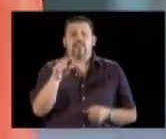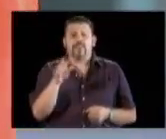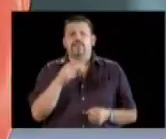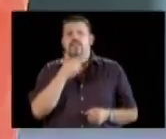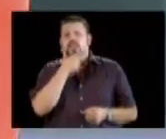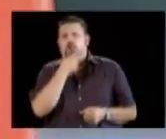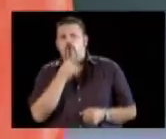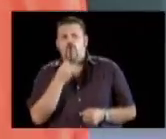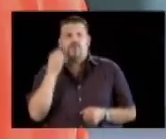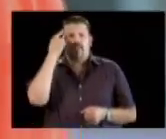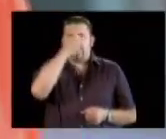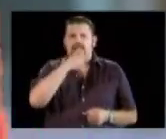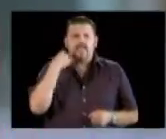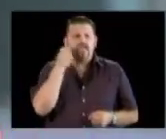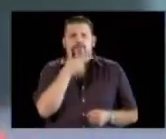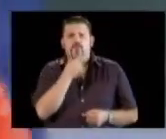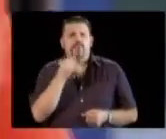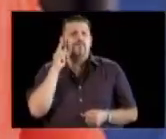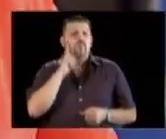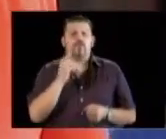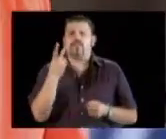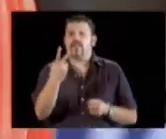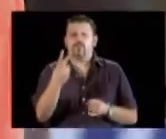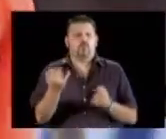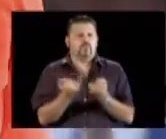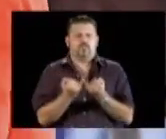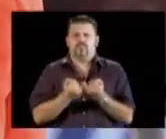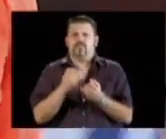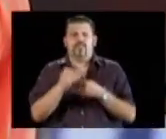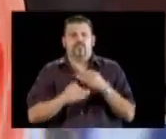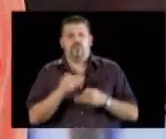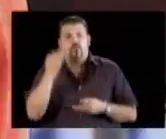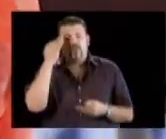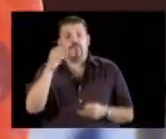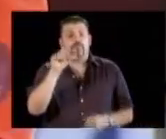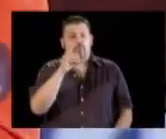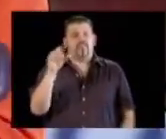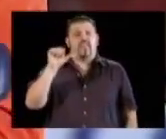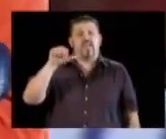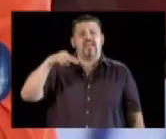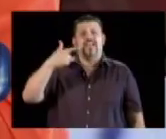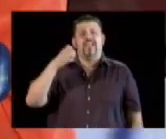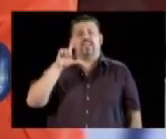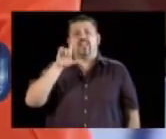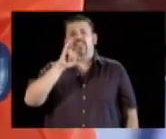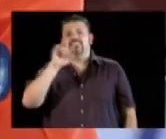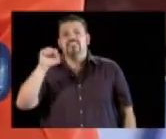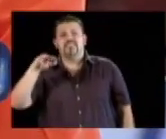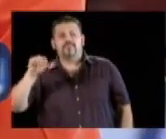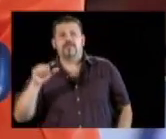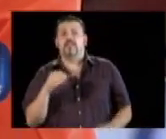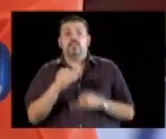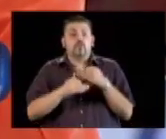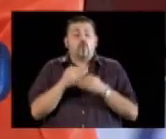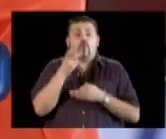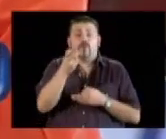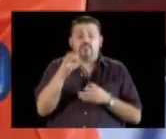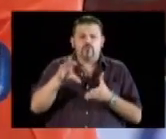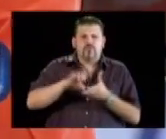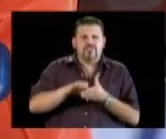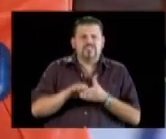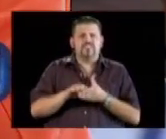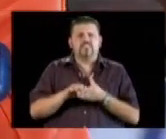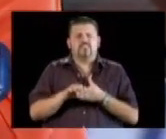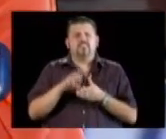para mujeres, el 100% de toda la línea de Angelísima. Tenemos los champús, tenemos obviamente la